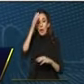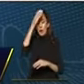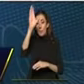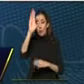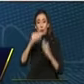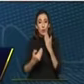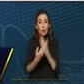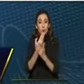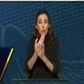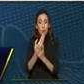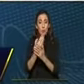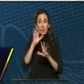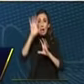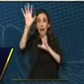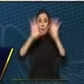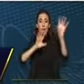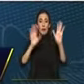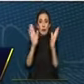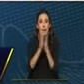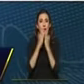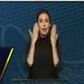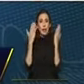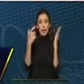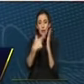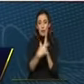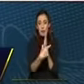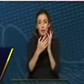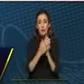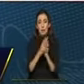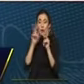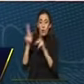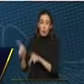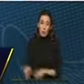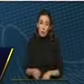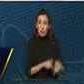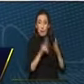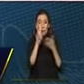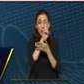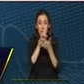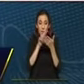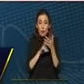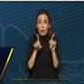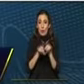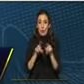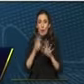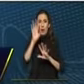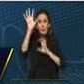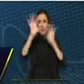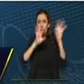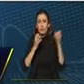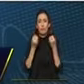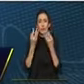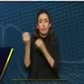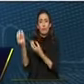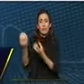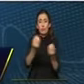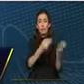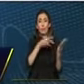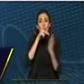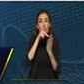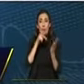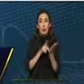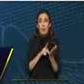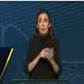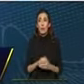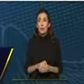la Innovación, las Ferias de Libro, el Plan Nacional de Promoción del Libro y la Lectura han sido otras acciones importantes en esta